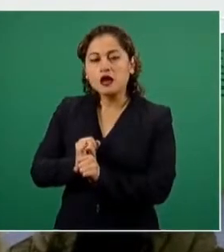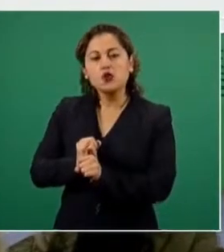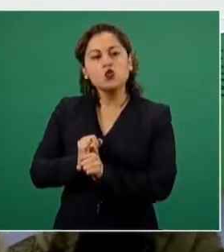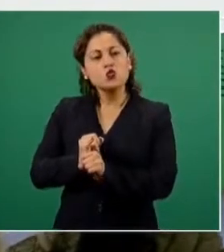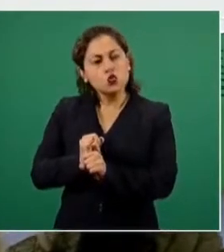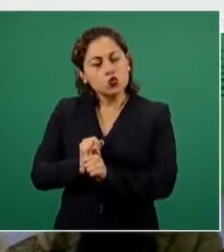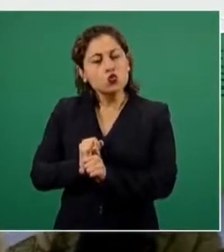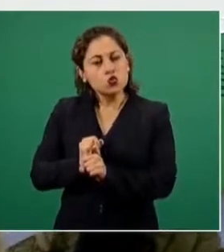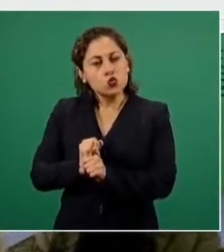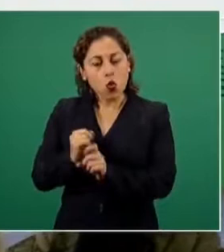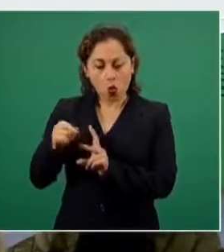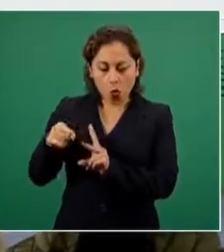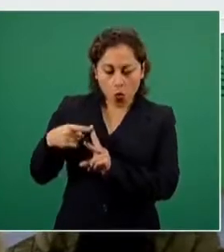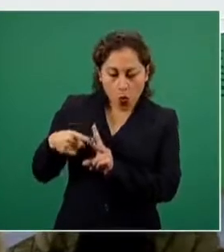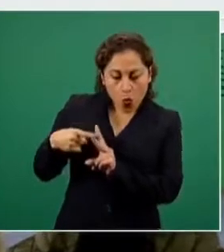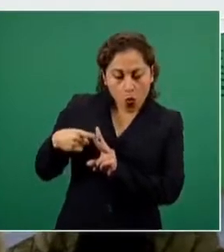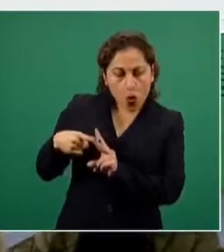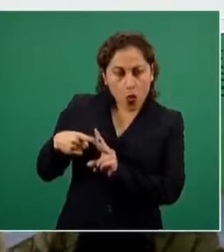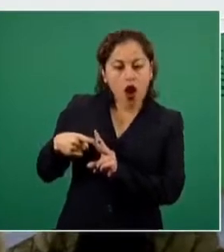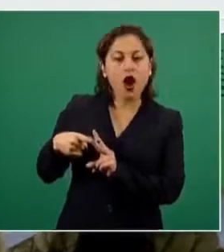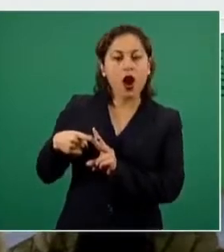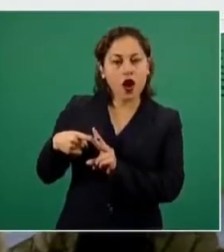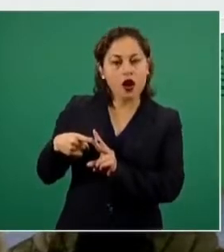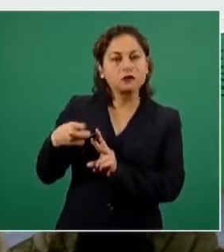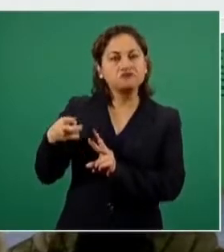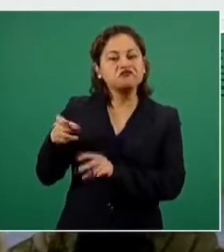que nos permite proyectar